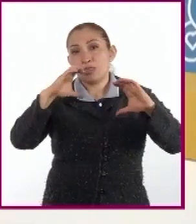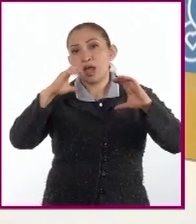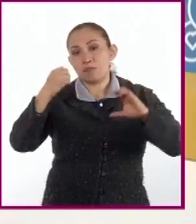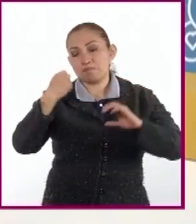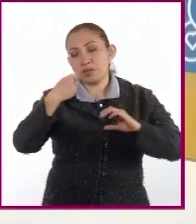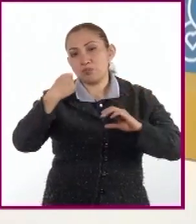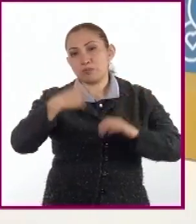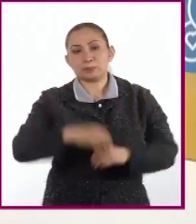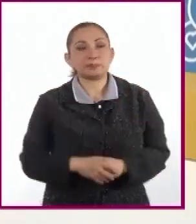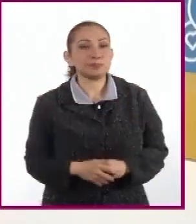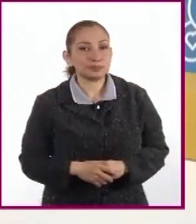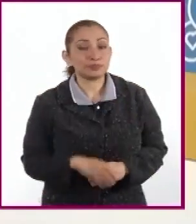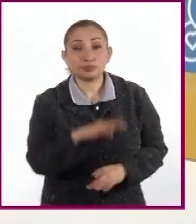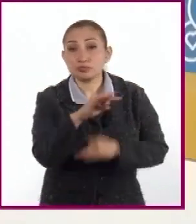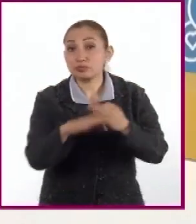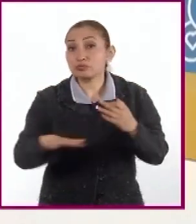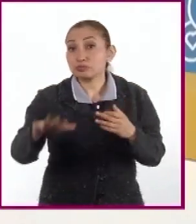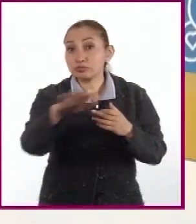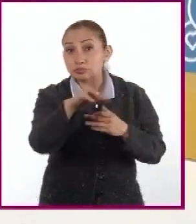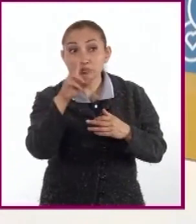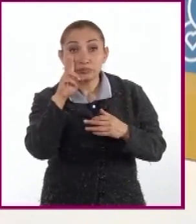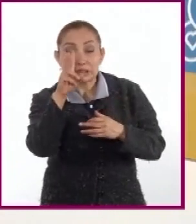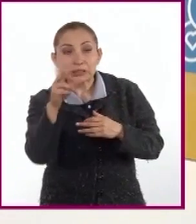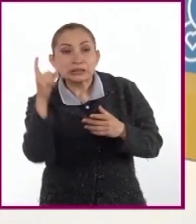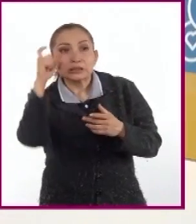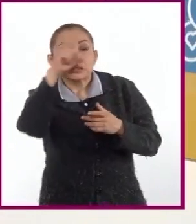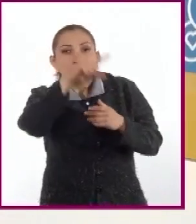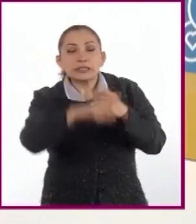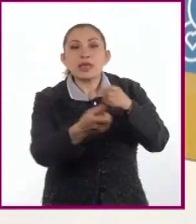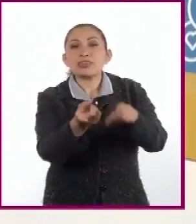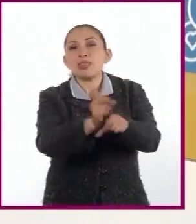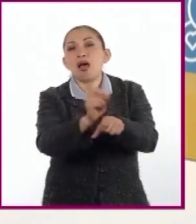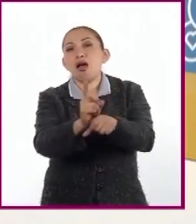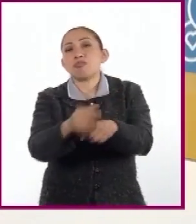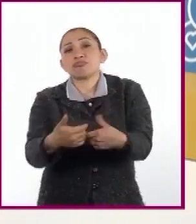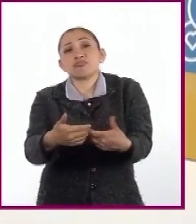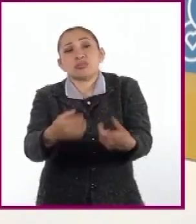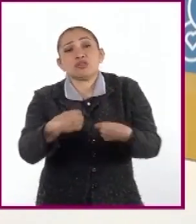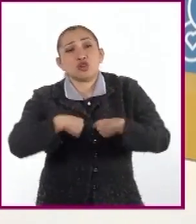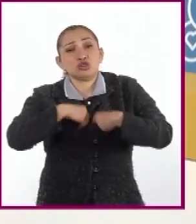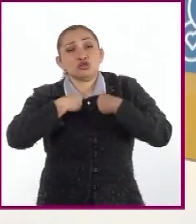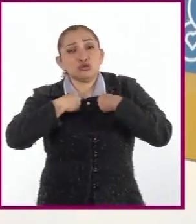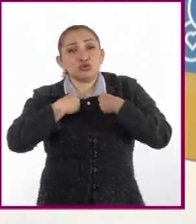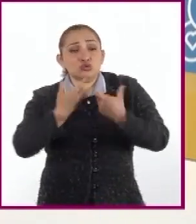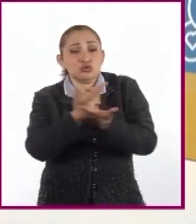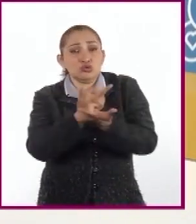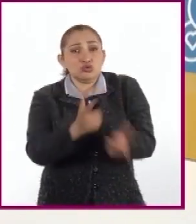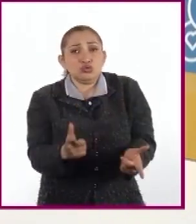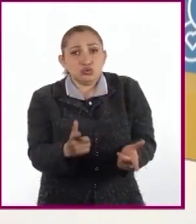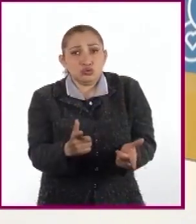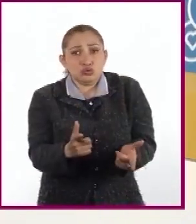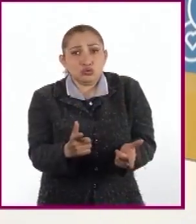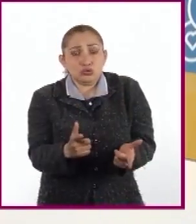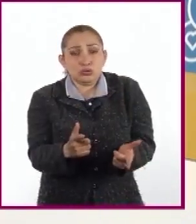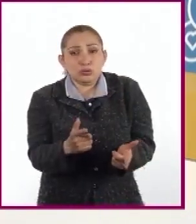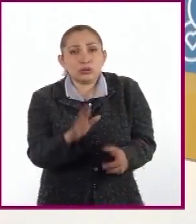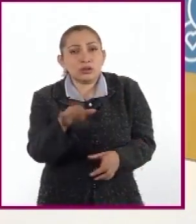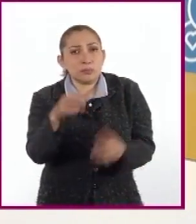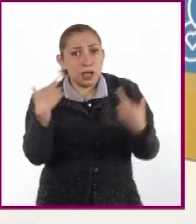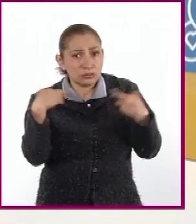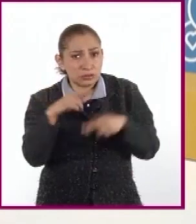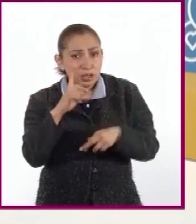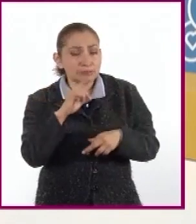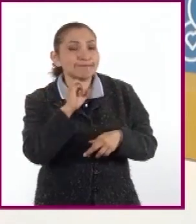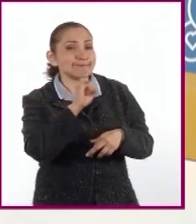mismos. Todas y todos enfrentamos desafíos y tensiones en el ejercicio de nuestras libertades fundamentales, maestra Bettina.